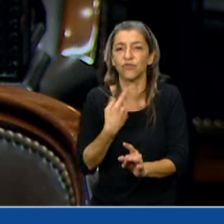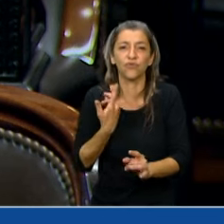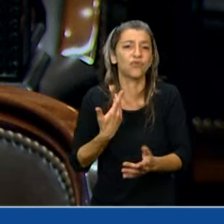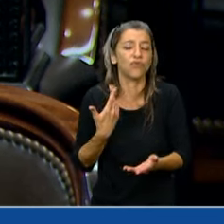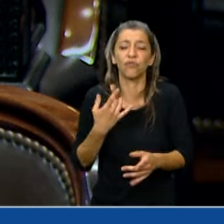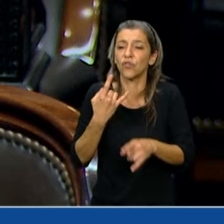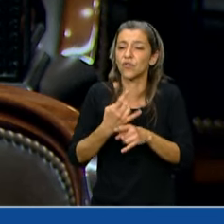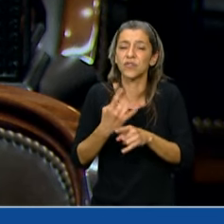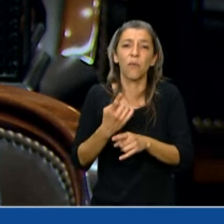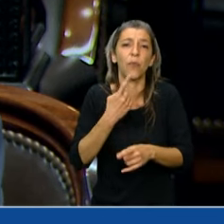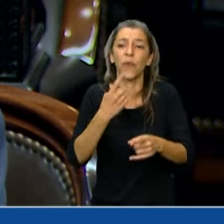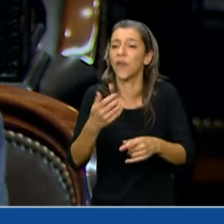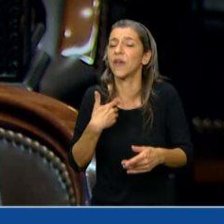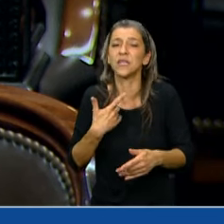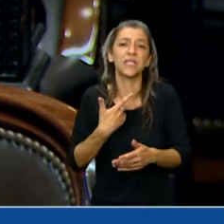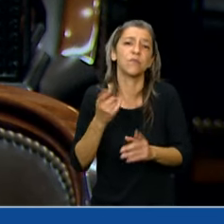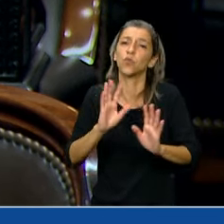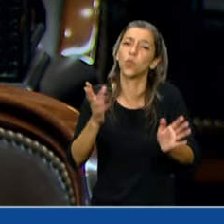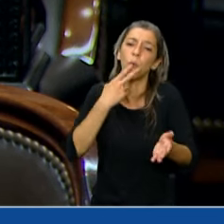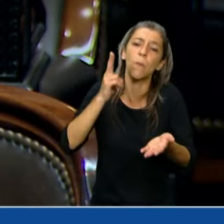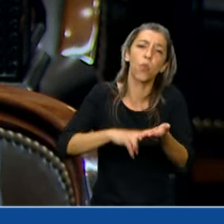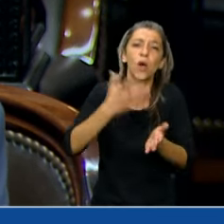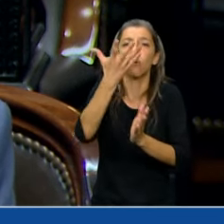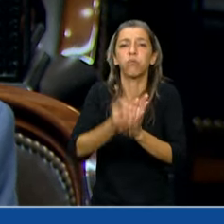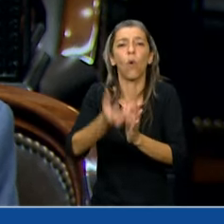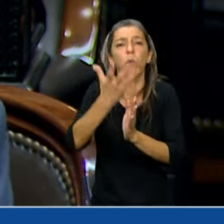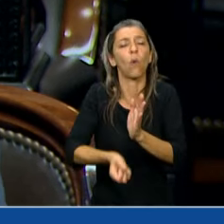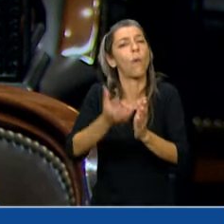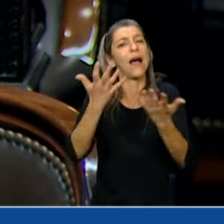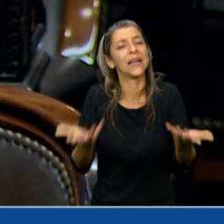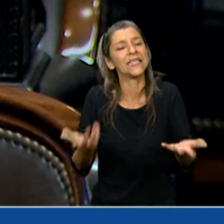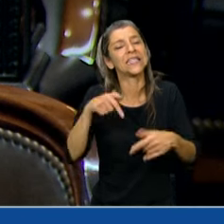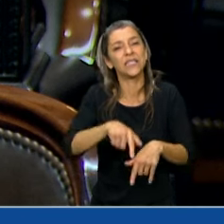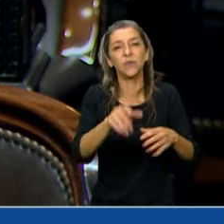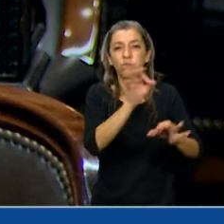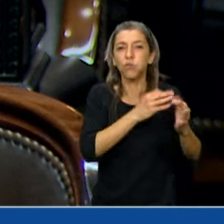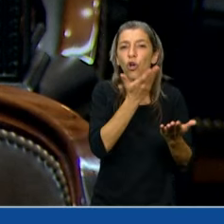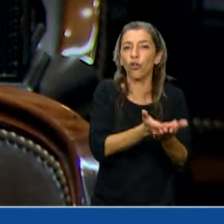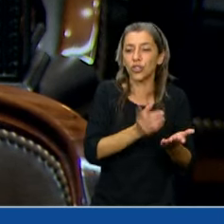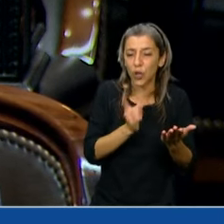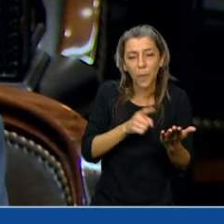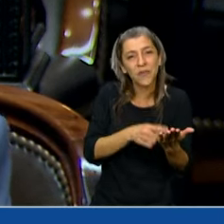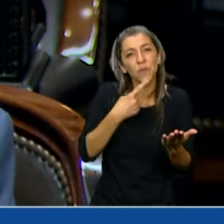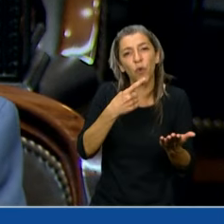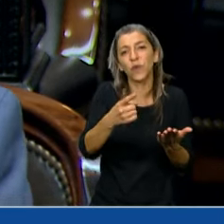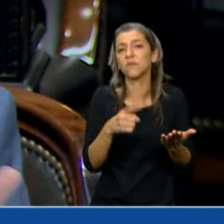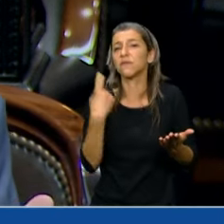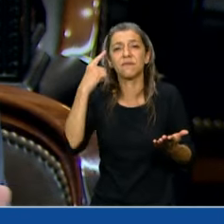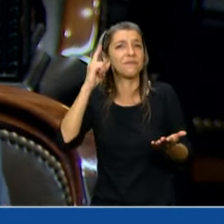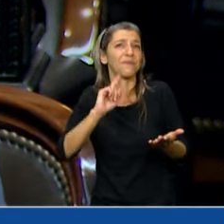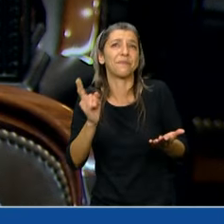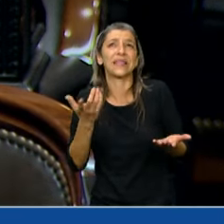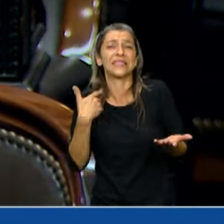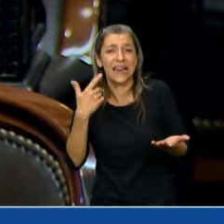cualquier derecho de exportación en todas las actividades también lo hacemos en este proyecto porque no podemos pensar que en